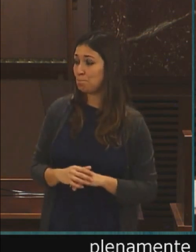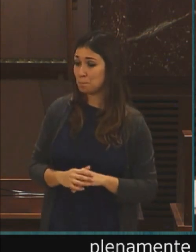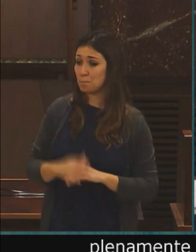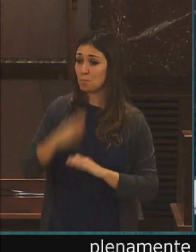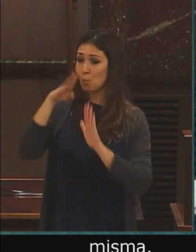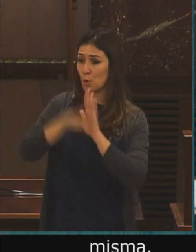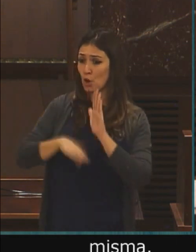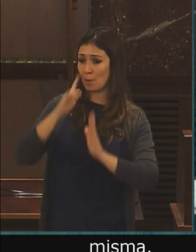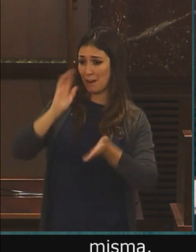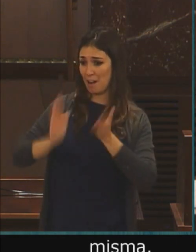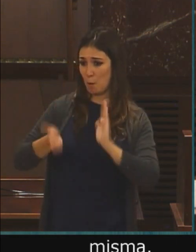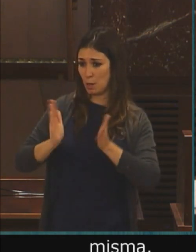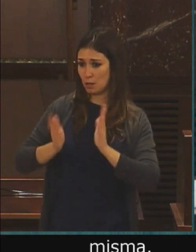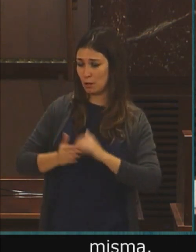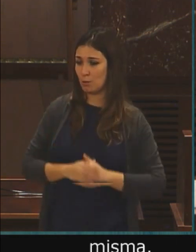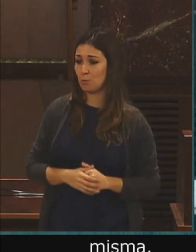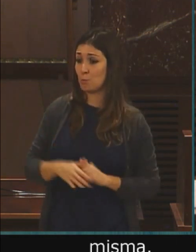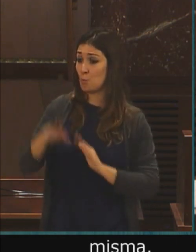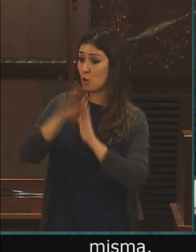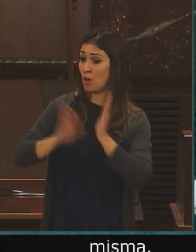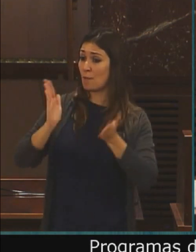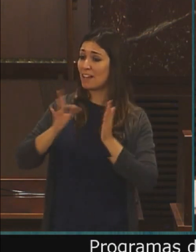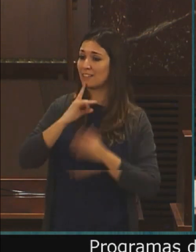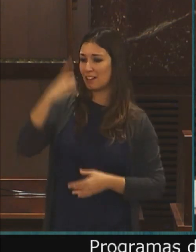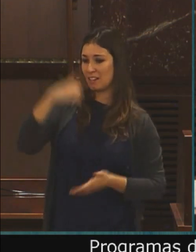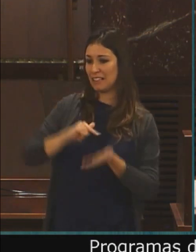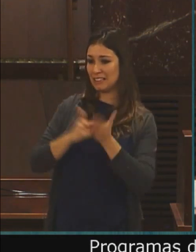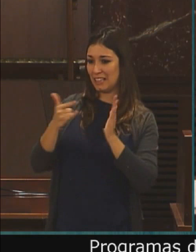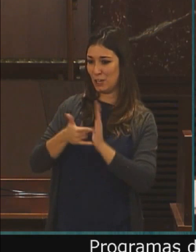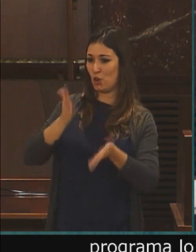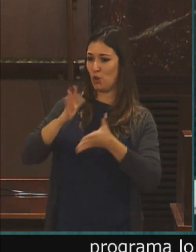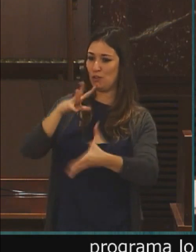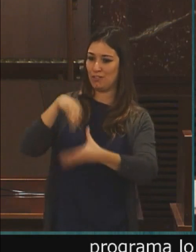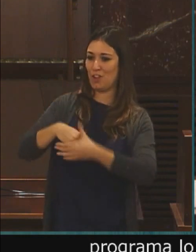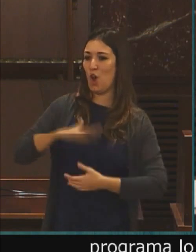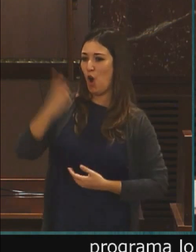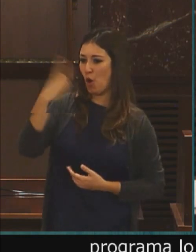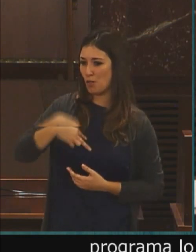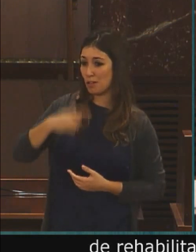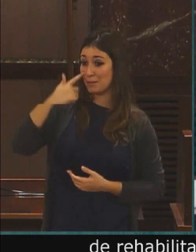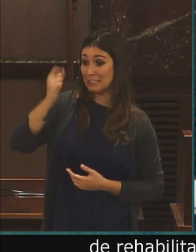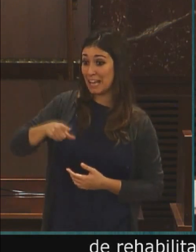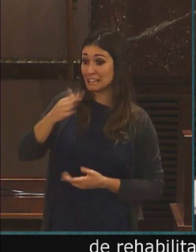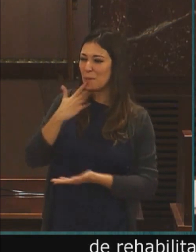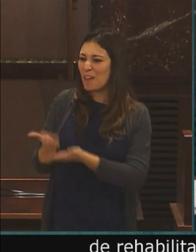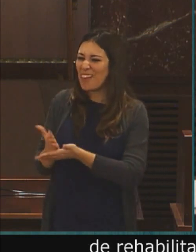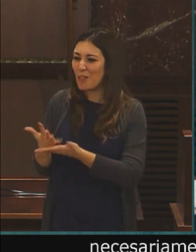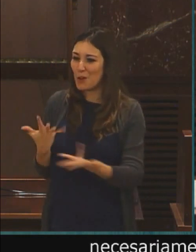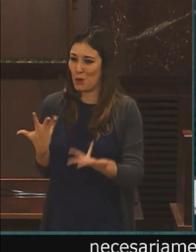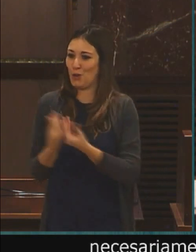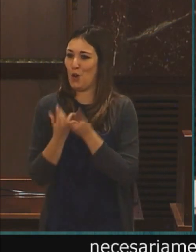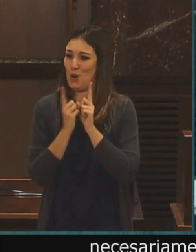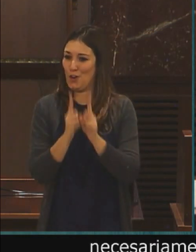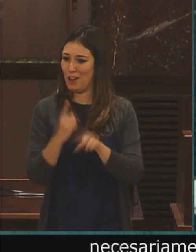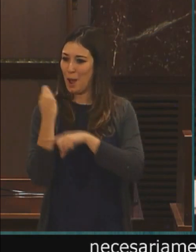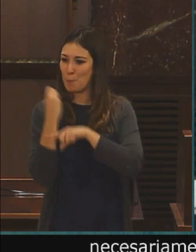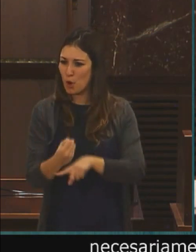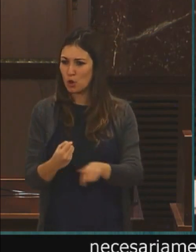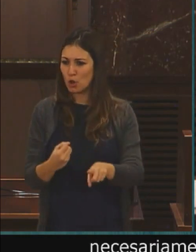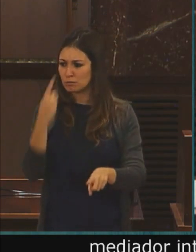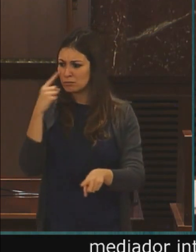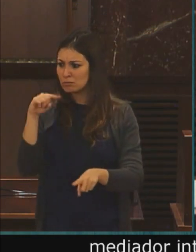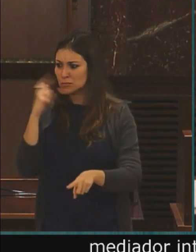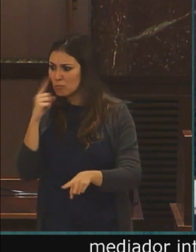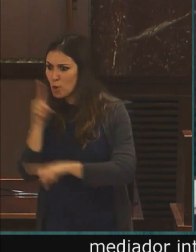Programas de rehabilitación. Este programa lo lleva a cabo un técnico de rehabilitación de la ONCE. En muchos casos, el mediador interviene ayudando al técnico y poniendo en alto todas las